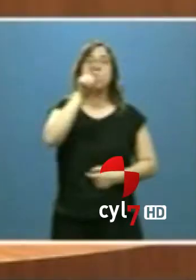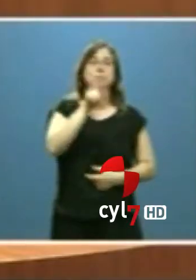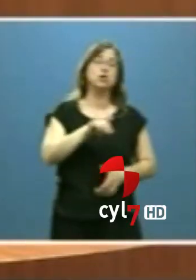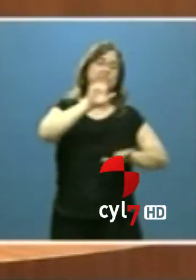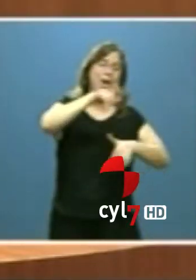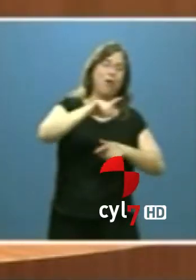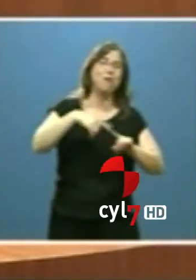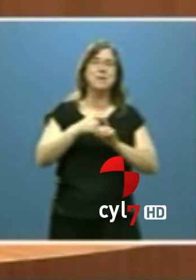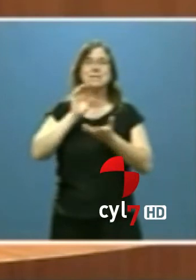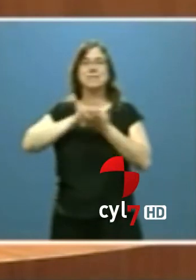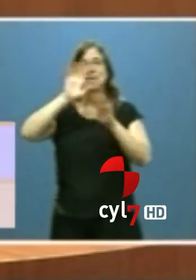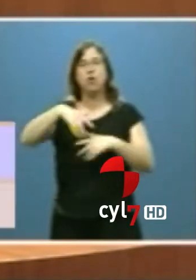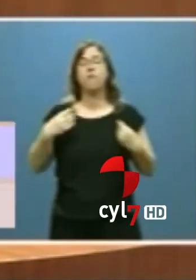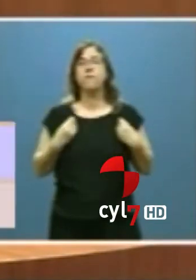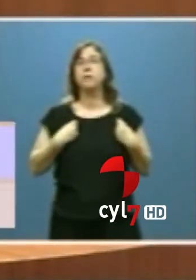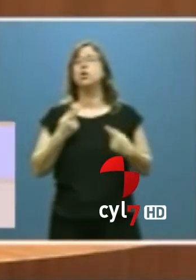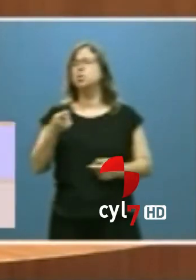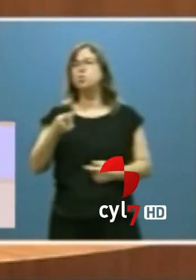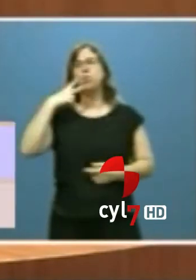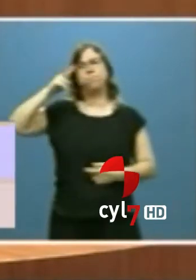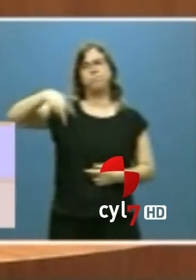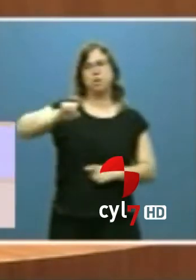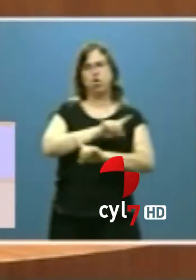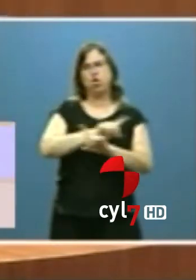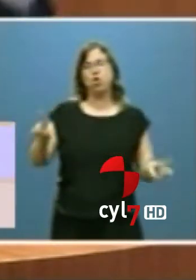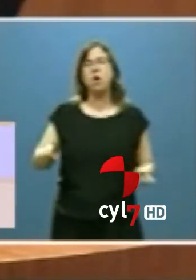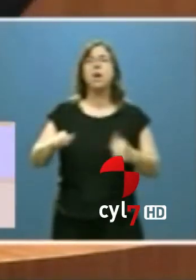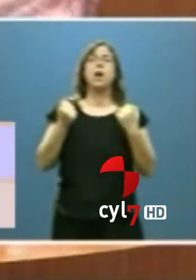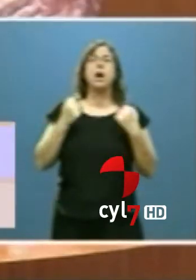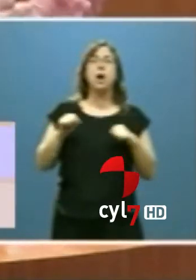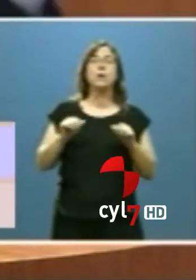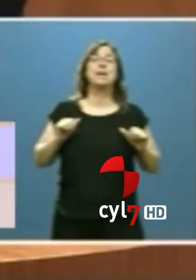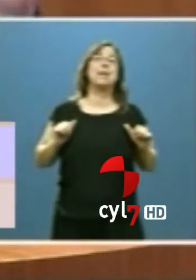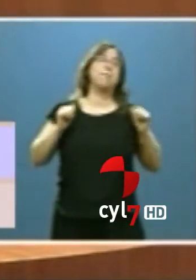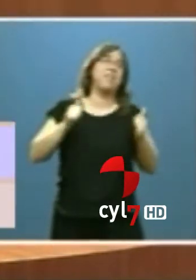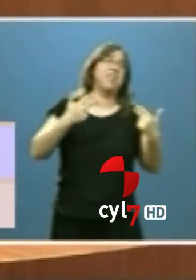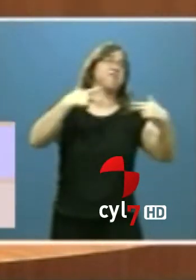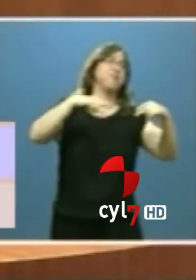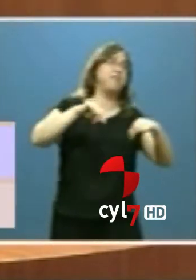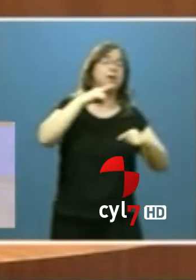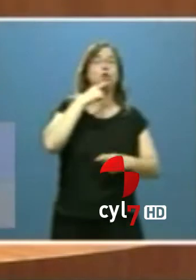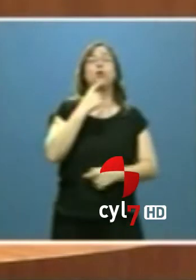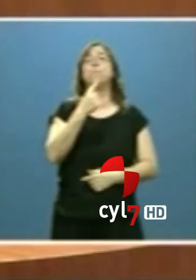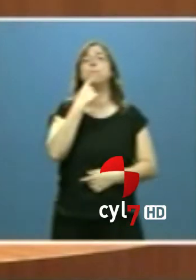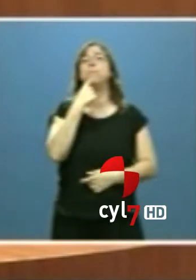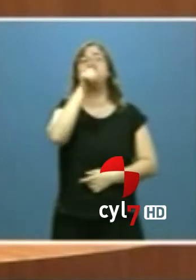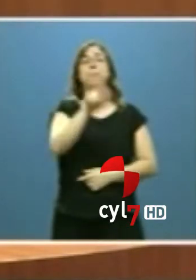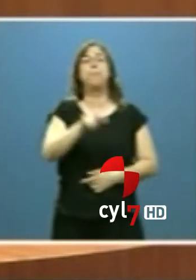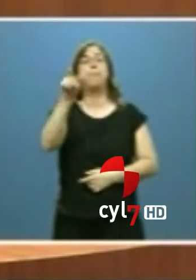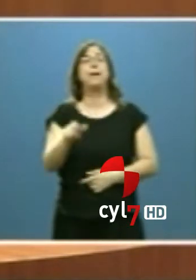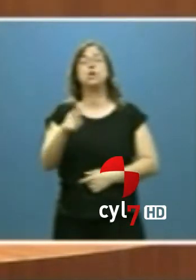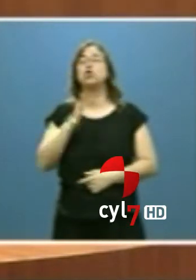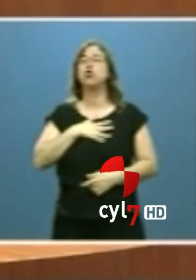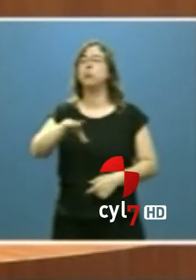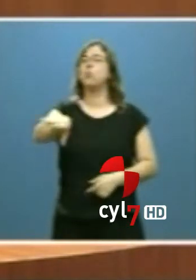político usted no tiene ni le voy a reconocer nunca por mucho que comience y finalice sus intervenciones con las personas el